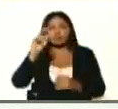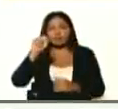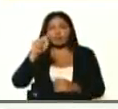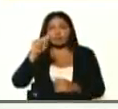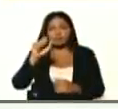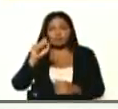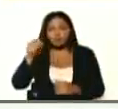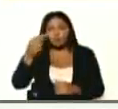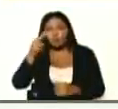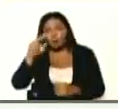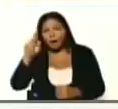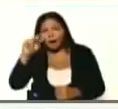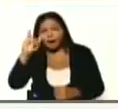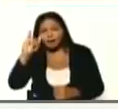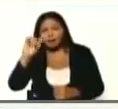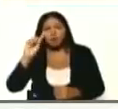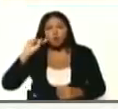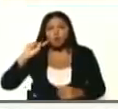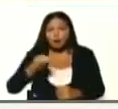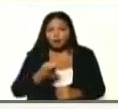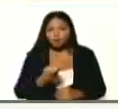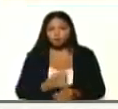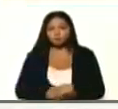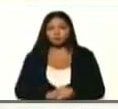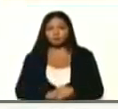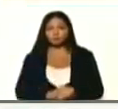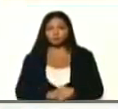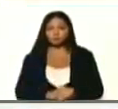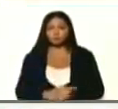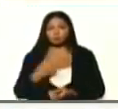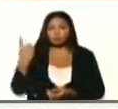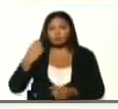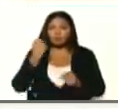vean lo importante de avanzar en una investigación, no